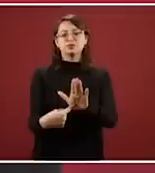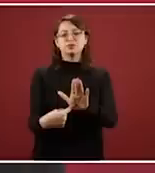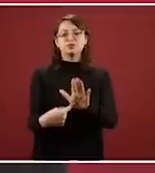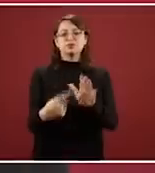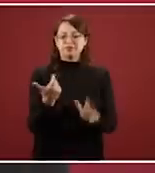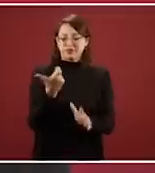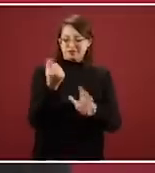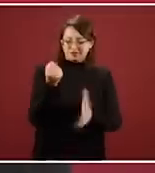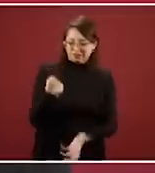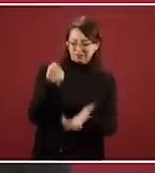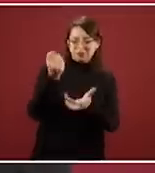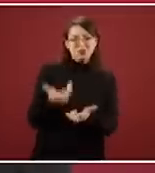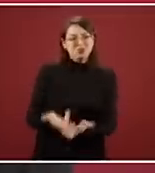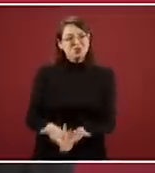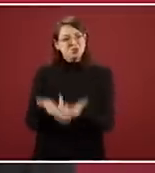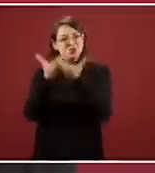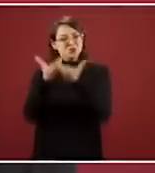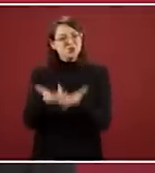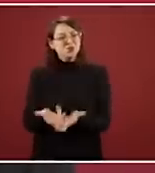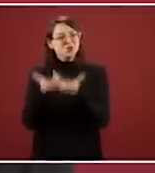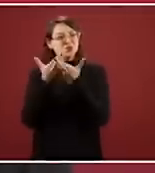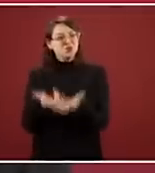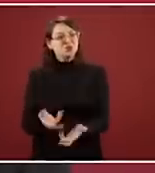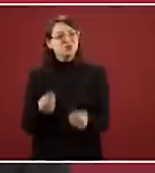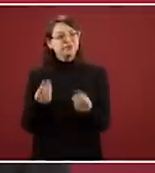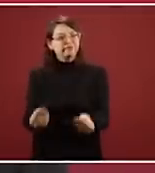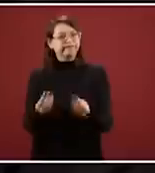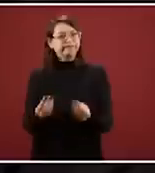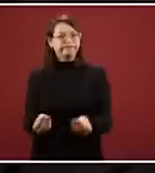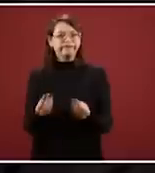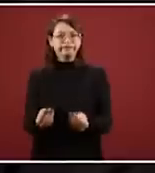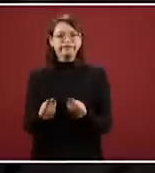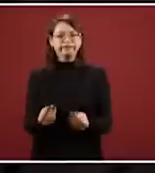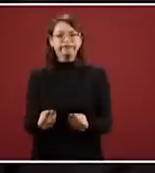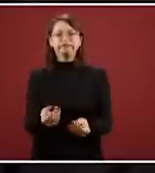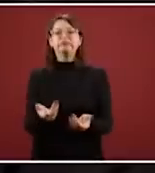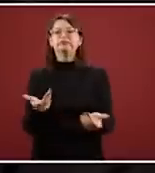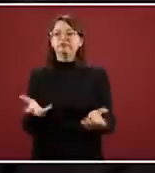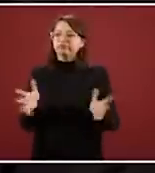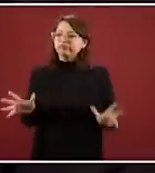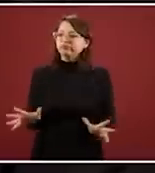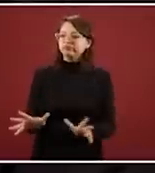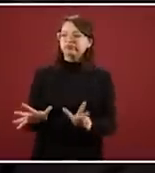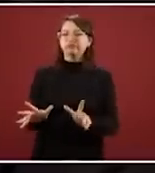liberar fondos, muchos fondos para el desarrollo,